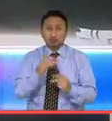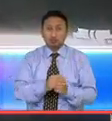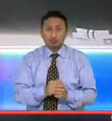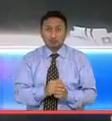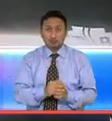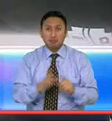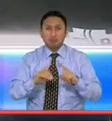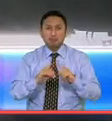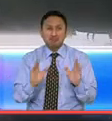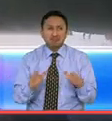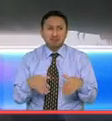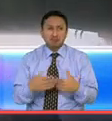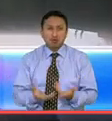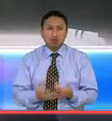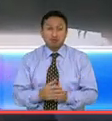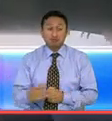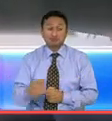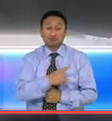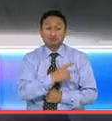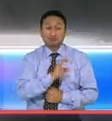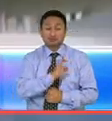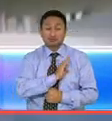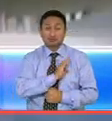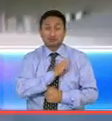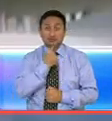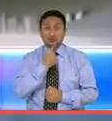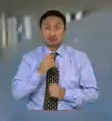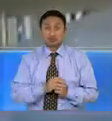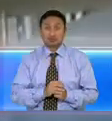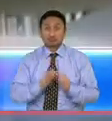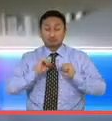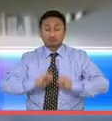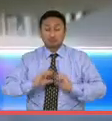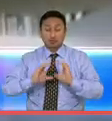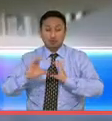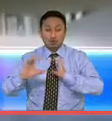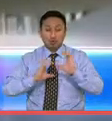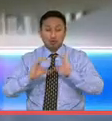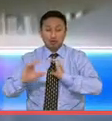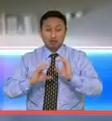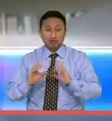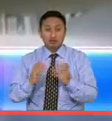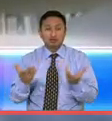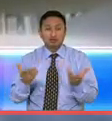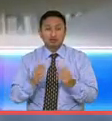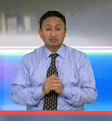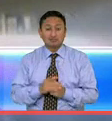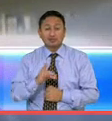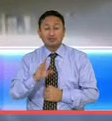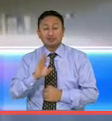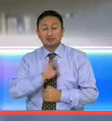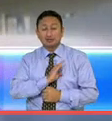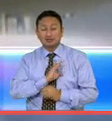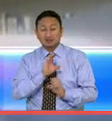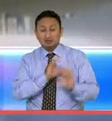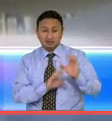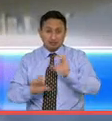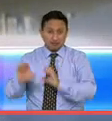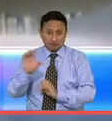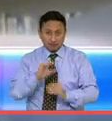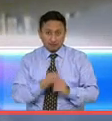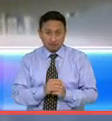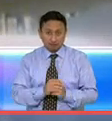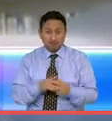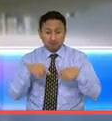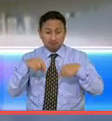¿cómo hacerlo? Esto dicen los expertos. Esta comunicación tiene que estar basada en elementos técnicos, científicos, tiene que